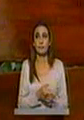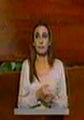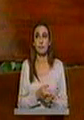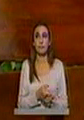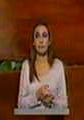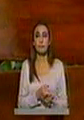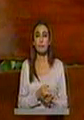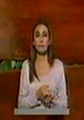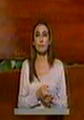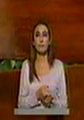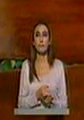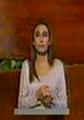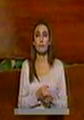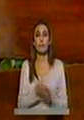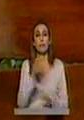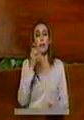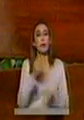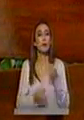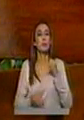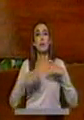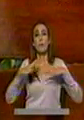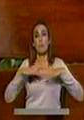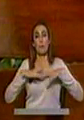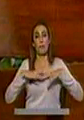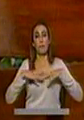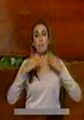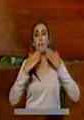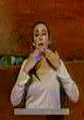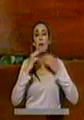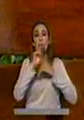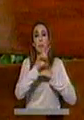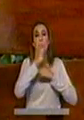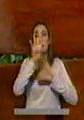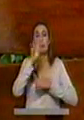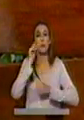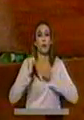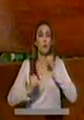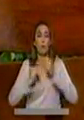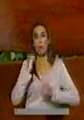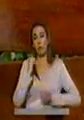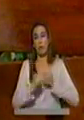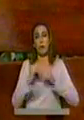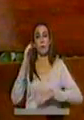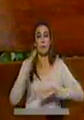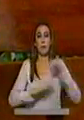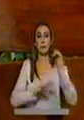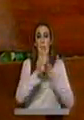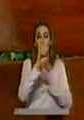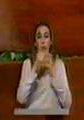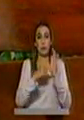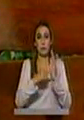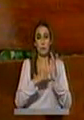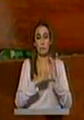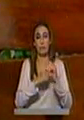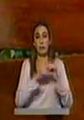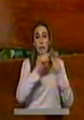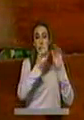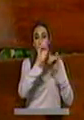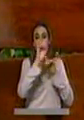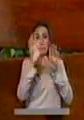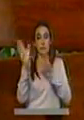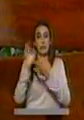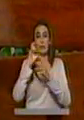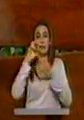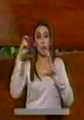ministra, el último feriado que tuvo el país, el 24 de mayo, más de 460 mil turistas se desplazaron de forma interna,